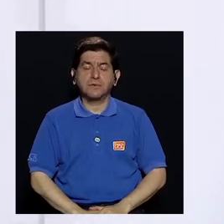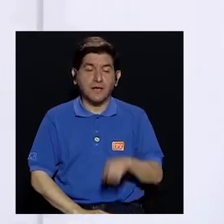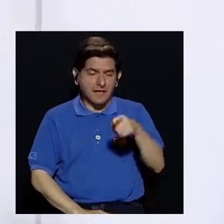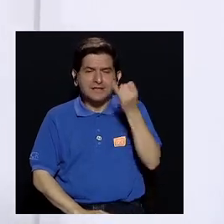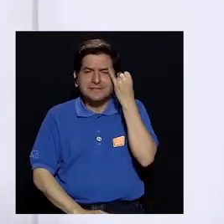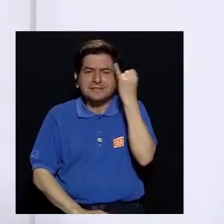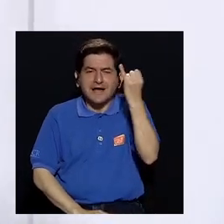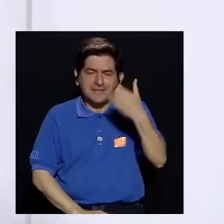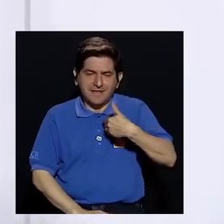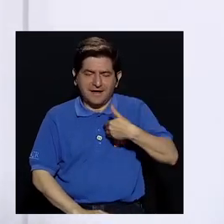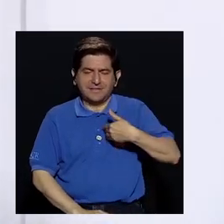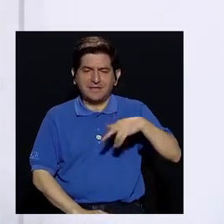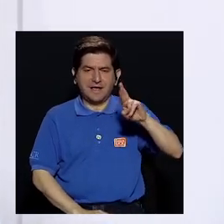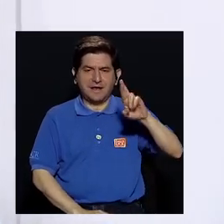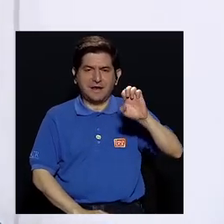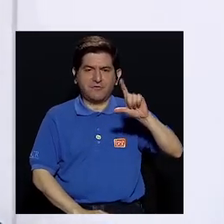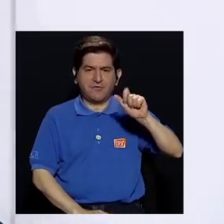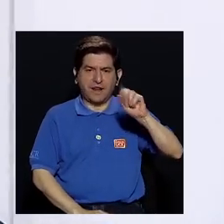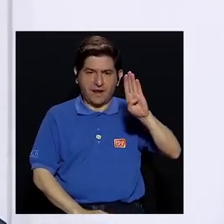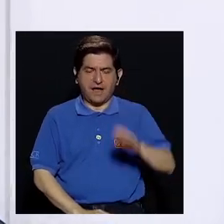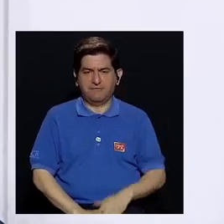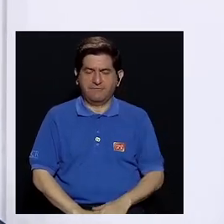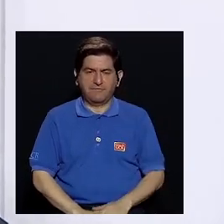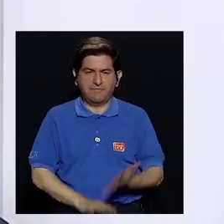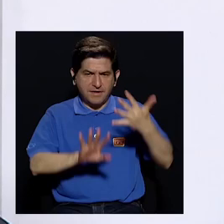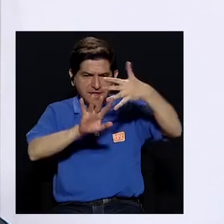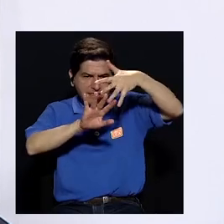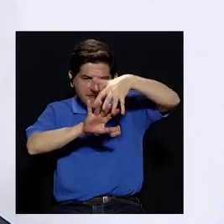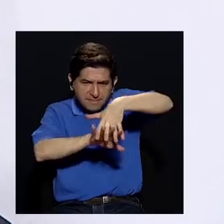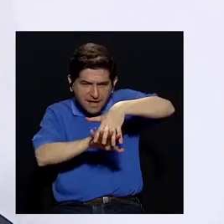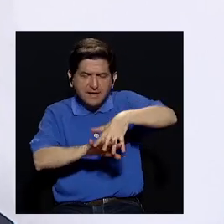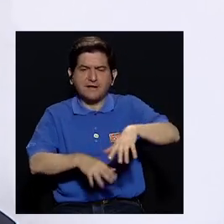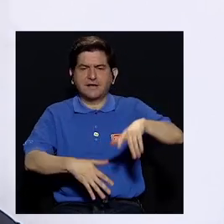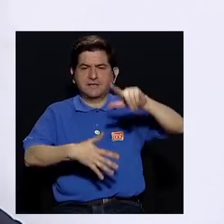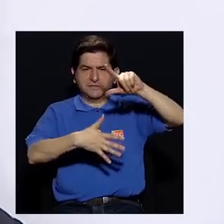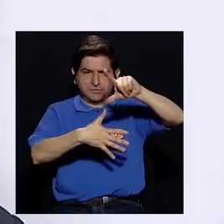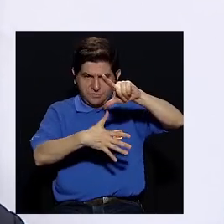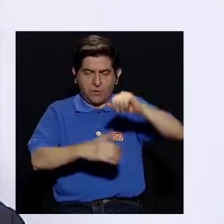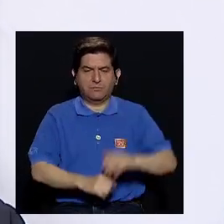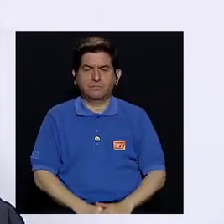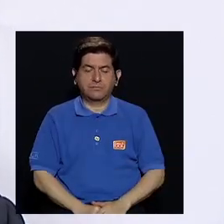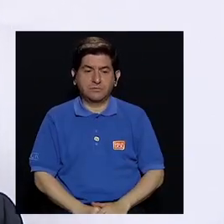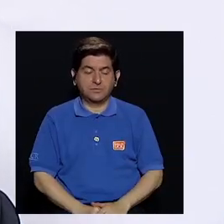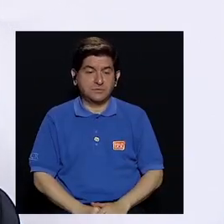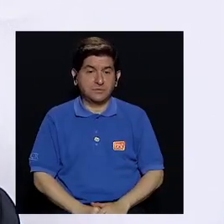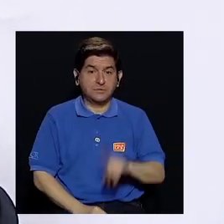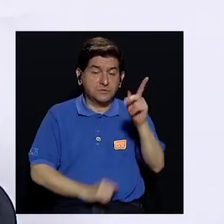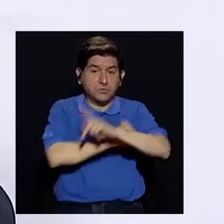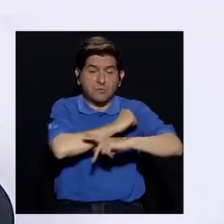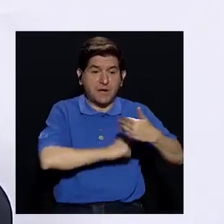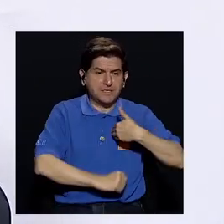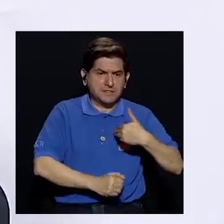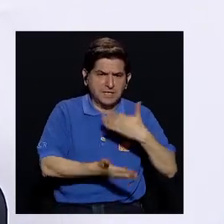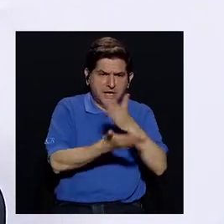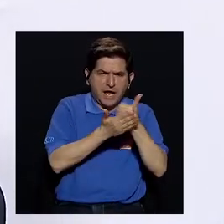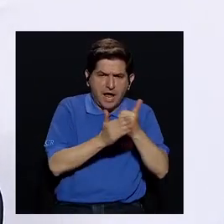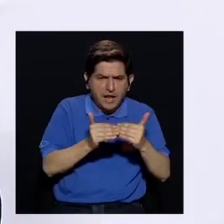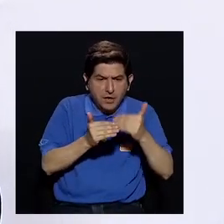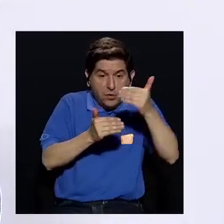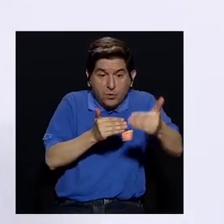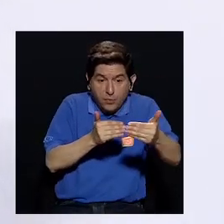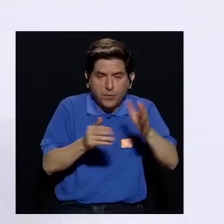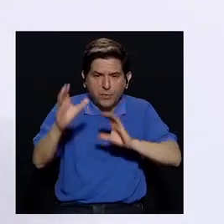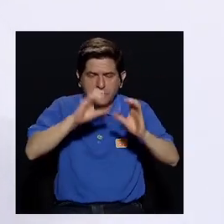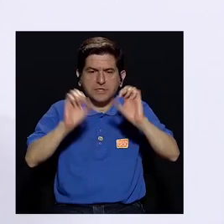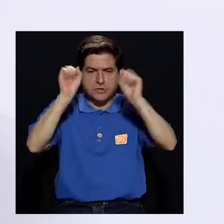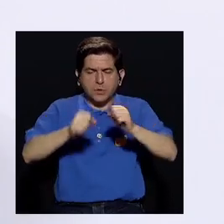el espíritu de la lava es esta integración latinoamericana que los que tienen algo más adelantado